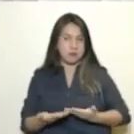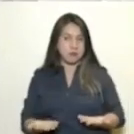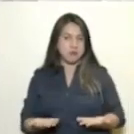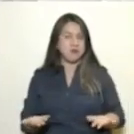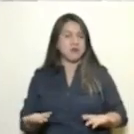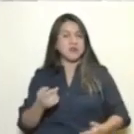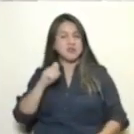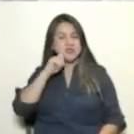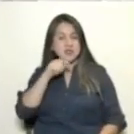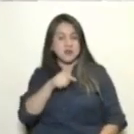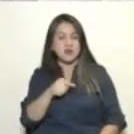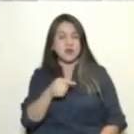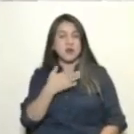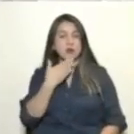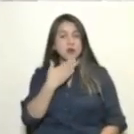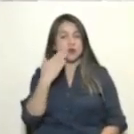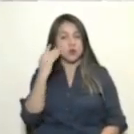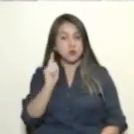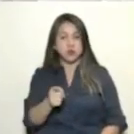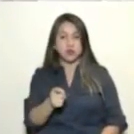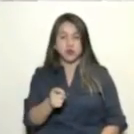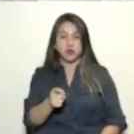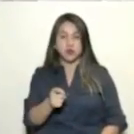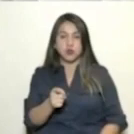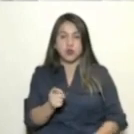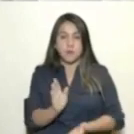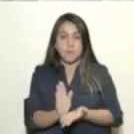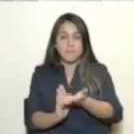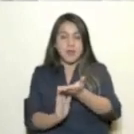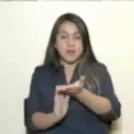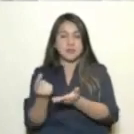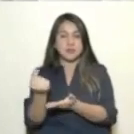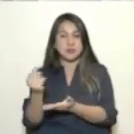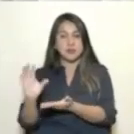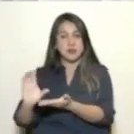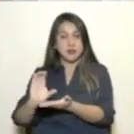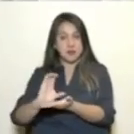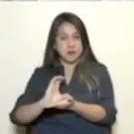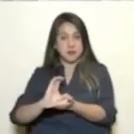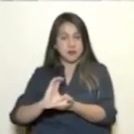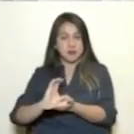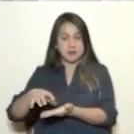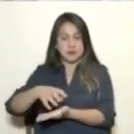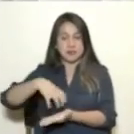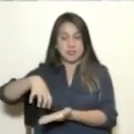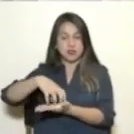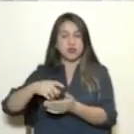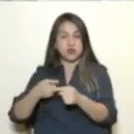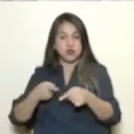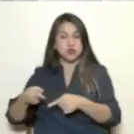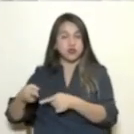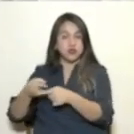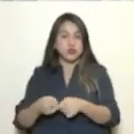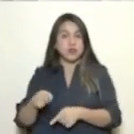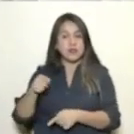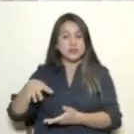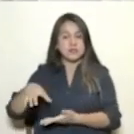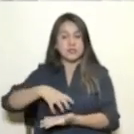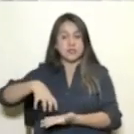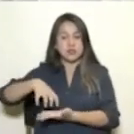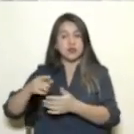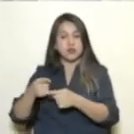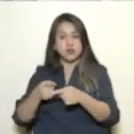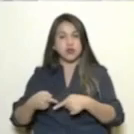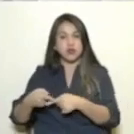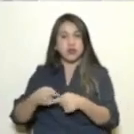quiero decir con esto? Que cuando usted aumenta los ingresos de un determinado sector social, ese sector